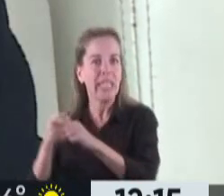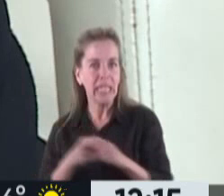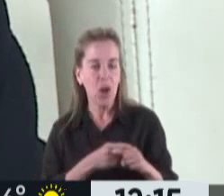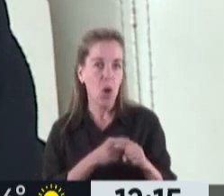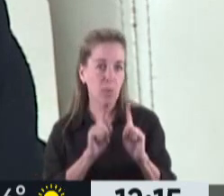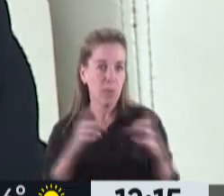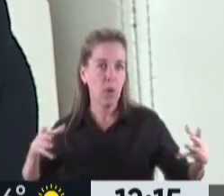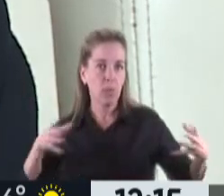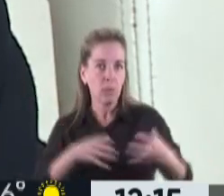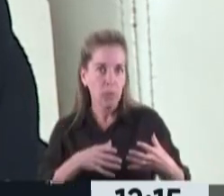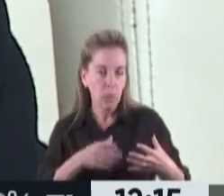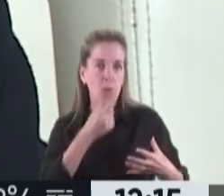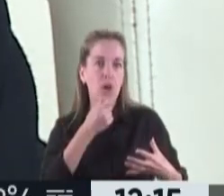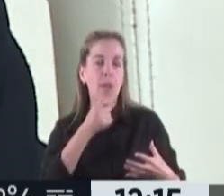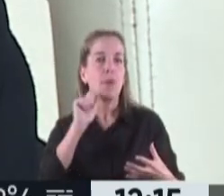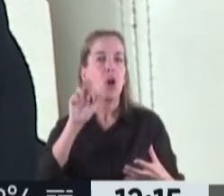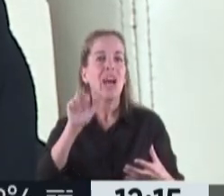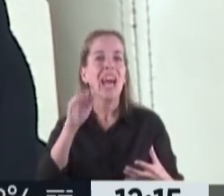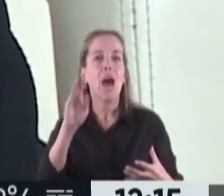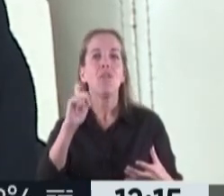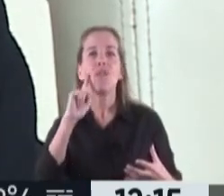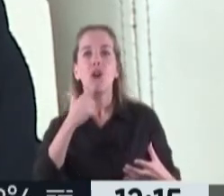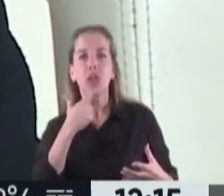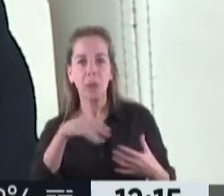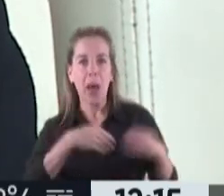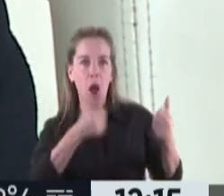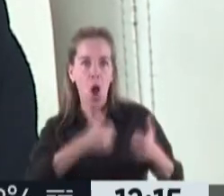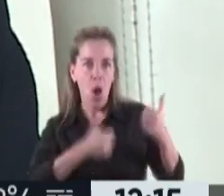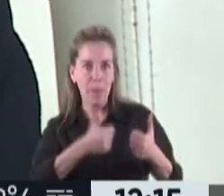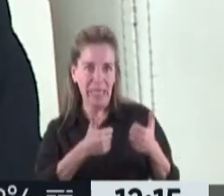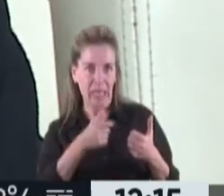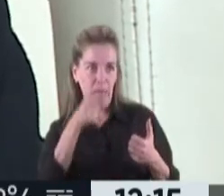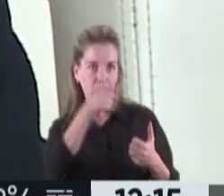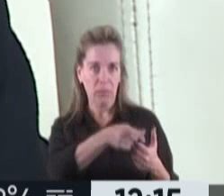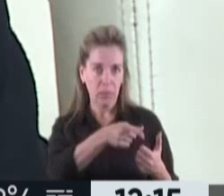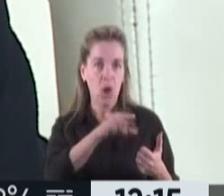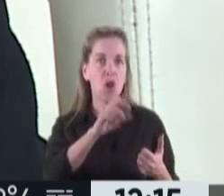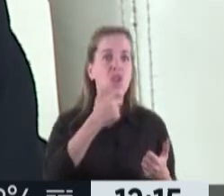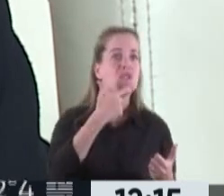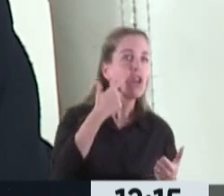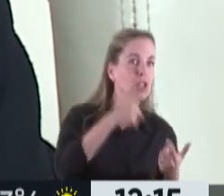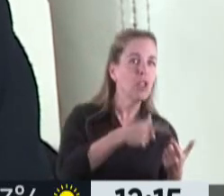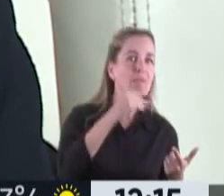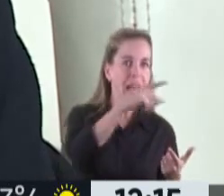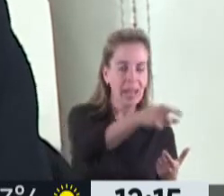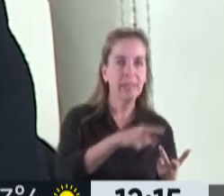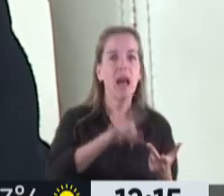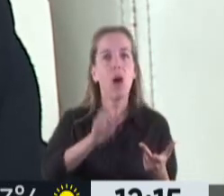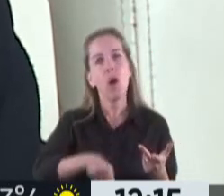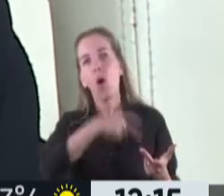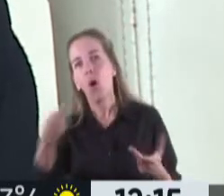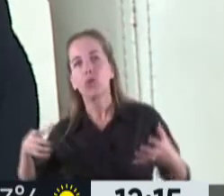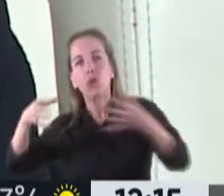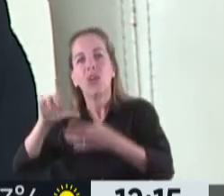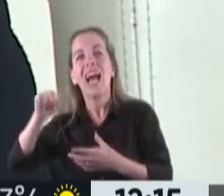espacio, por ejemplo Juan Grabois, que va a competir con la fórmula que usted integra. También dirigentes importantes de la Cámpora.